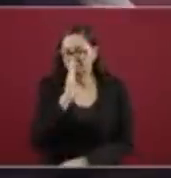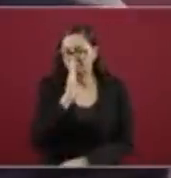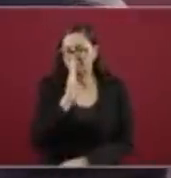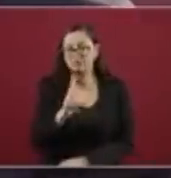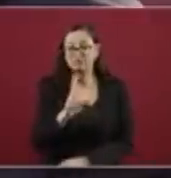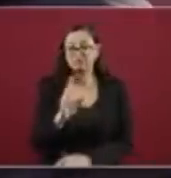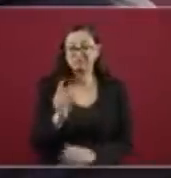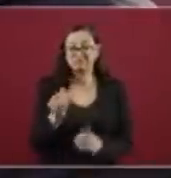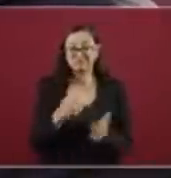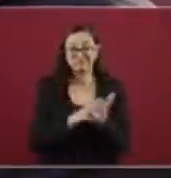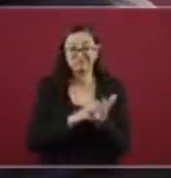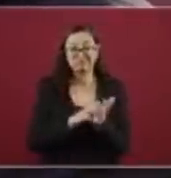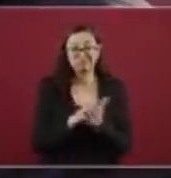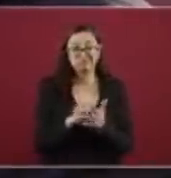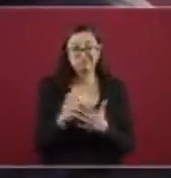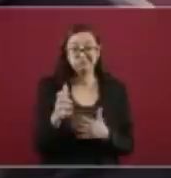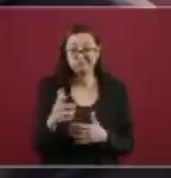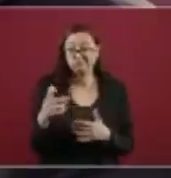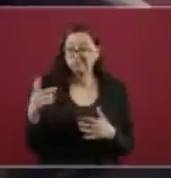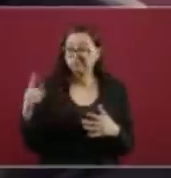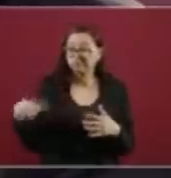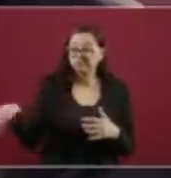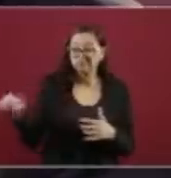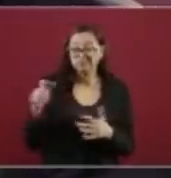los dirigentes de esas organizaciones